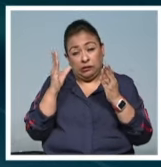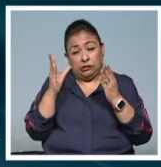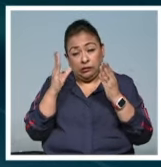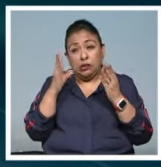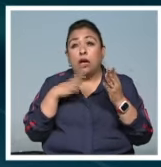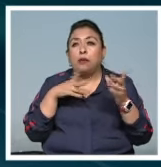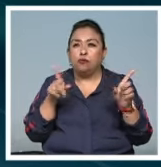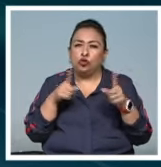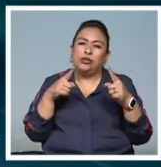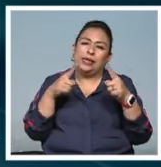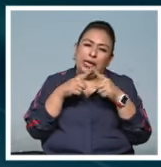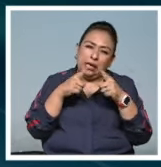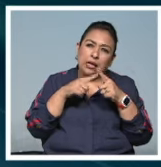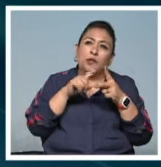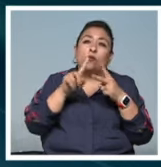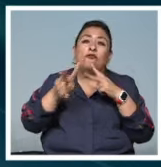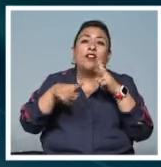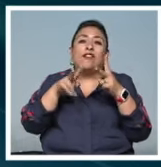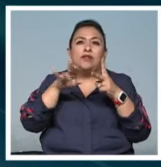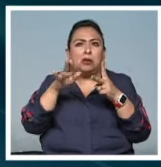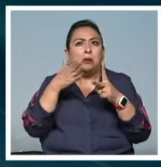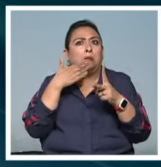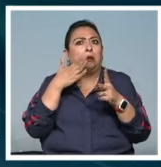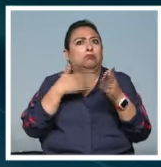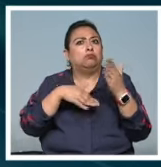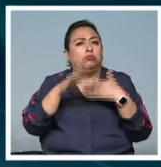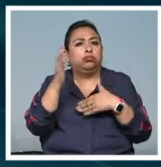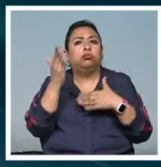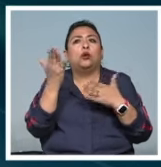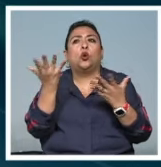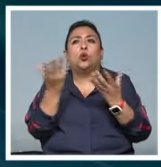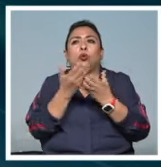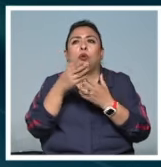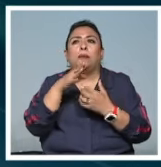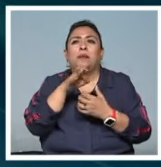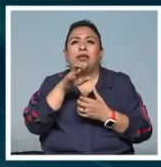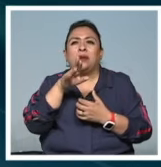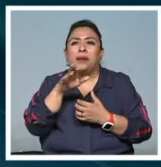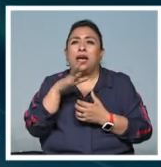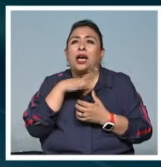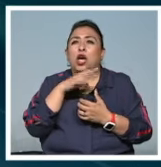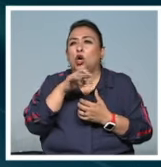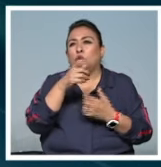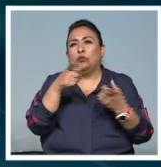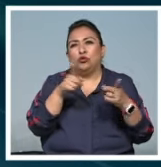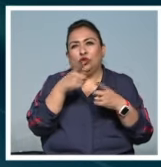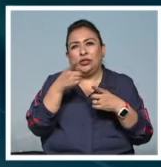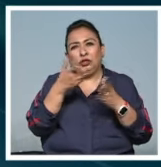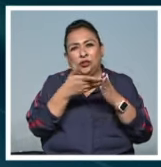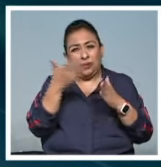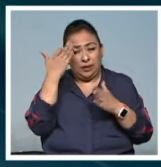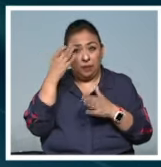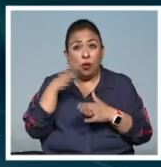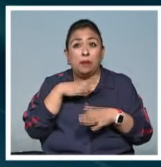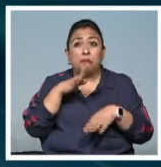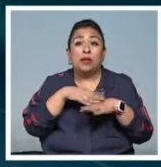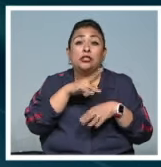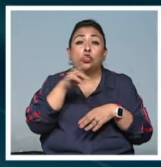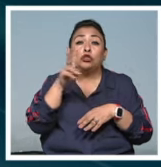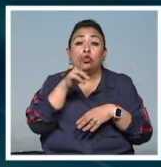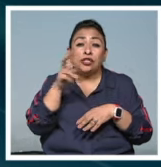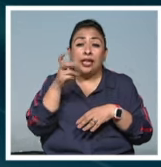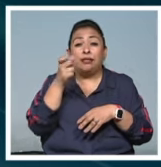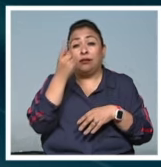hace música sacra, después se va a Viena, le va muy bien, colabora con Meyerbeer, por ejemplo, y con grandes músicos de la época. Tiene más de 200